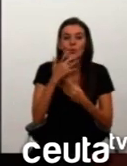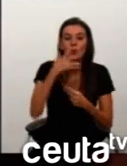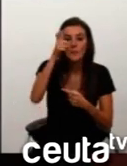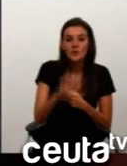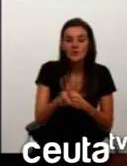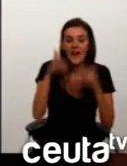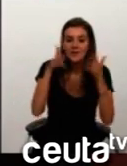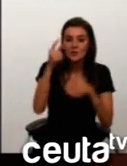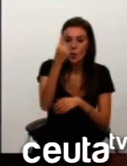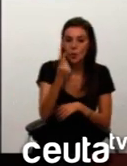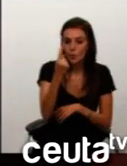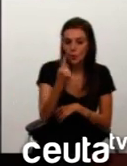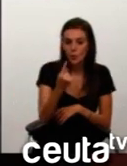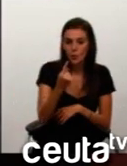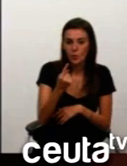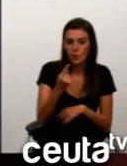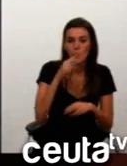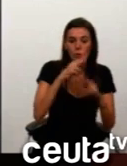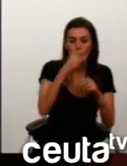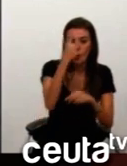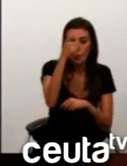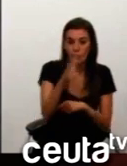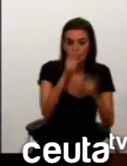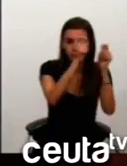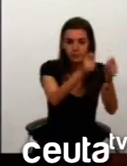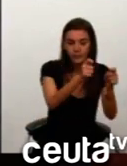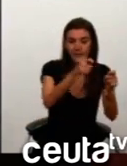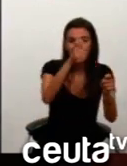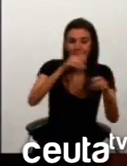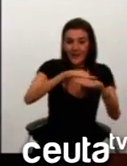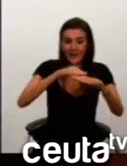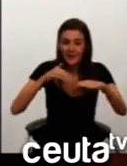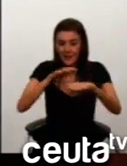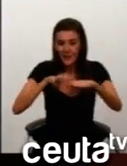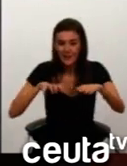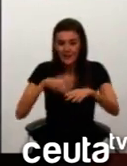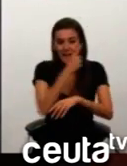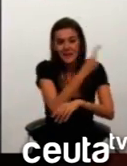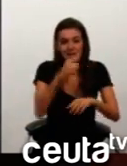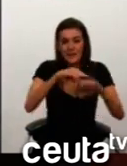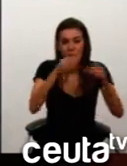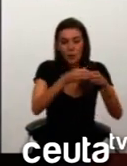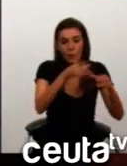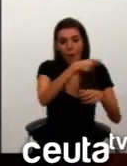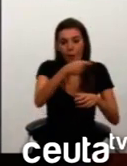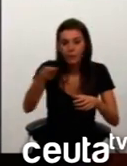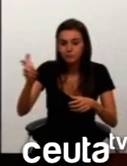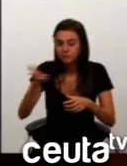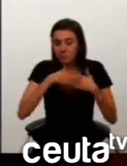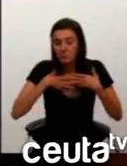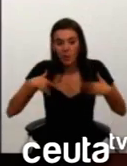asesor nombrado por este ayuntamiento y los demás ya los distribuirá el Partido Popular como le